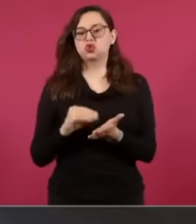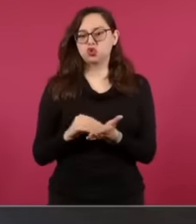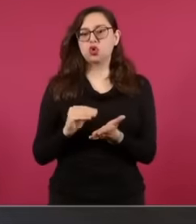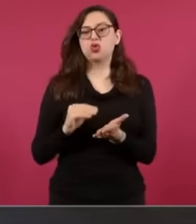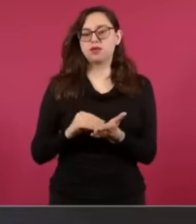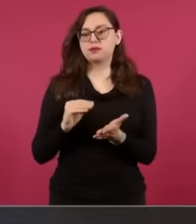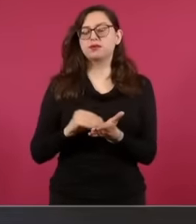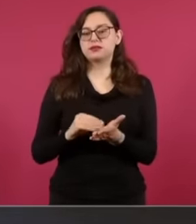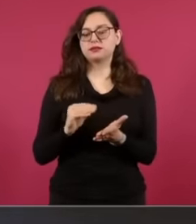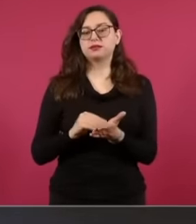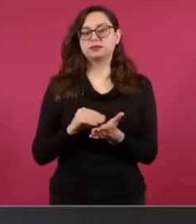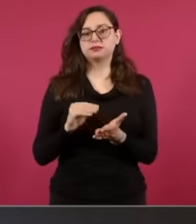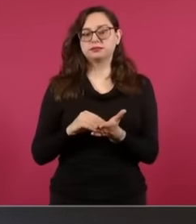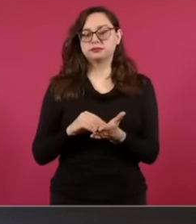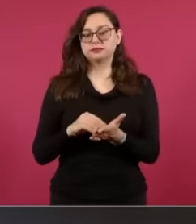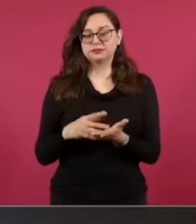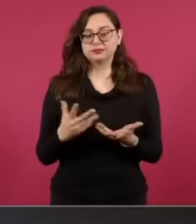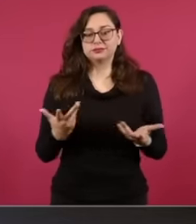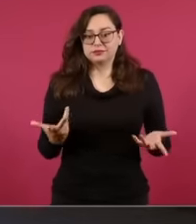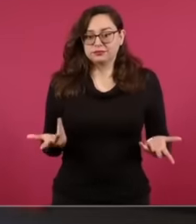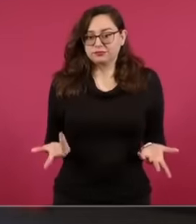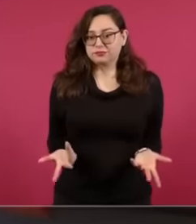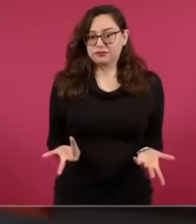esto es lo que demuestra